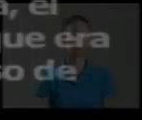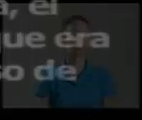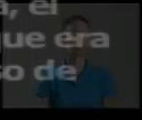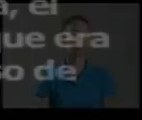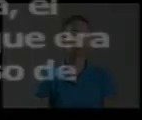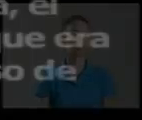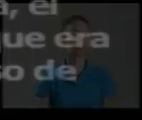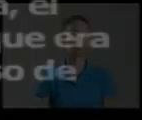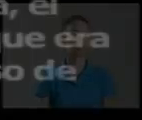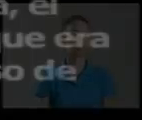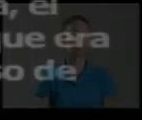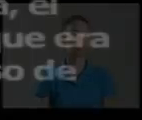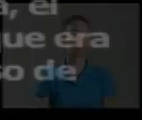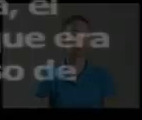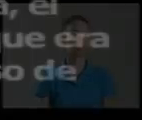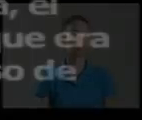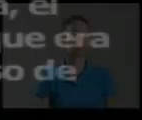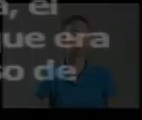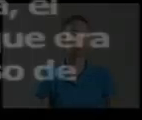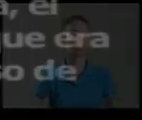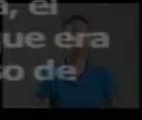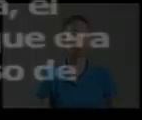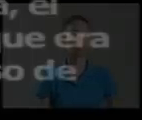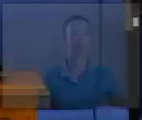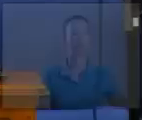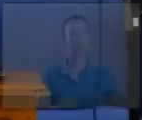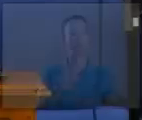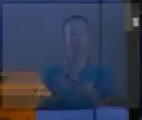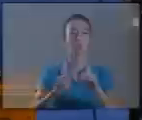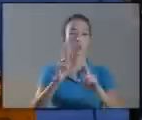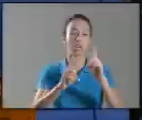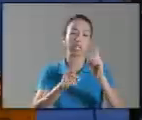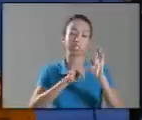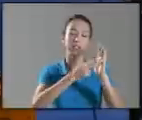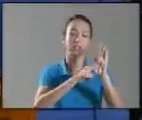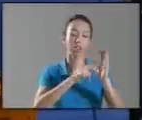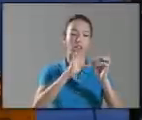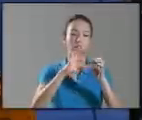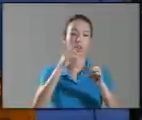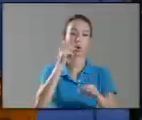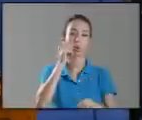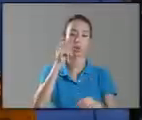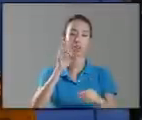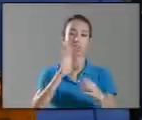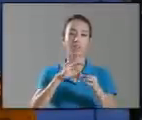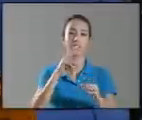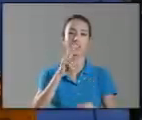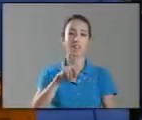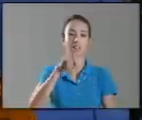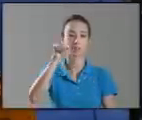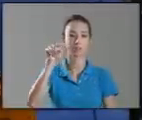¿Ya se dio cuenta cuál es la connotación de hombre de verdad? ¿Cuál?